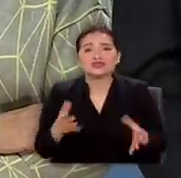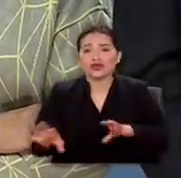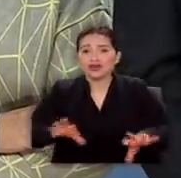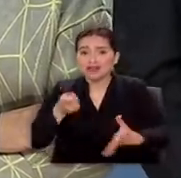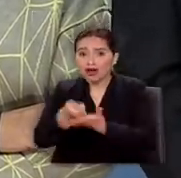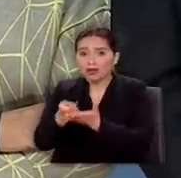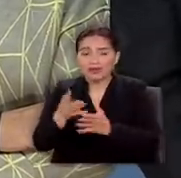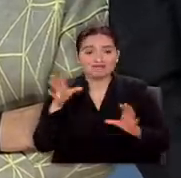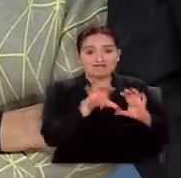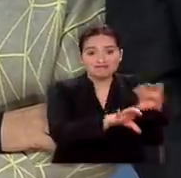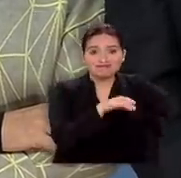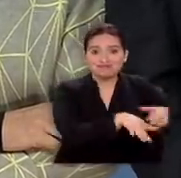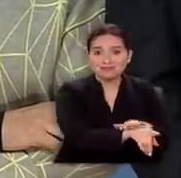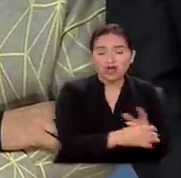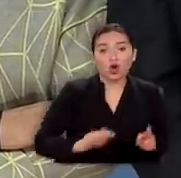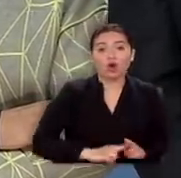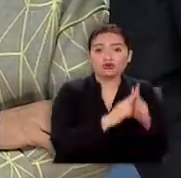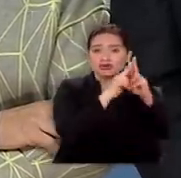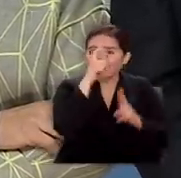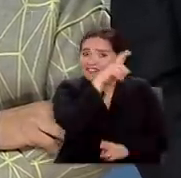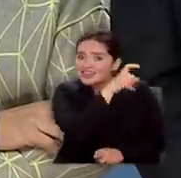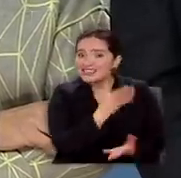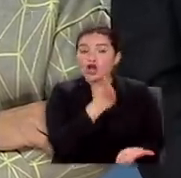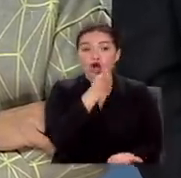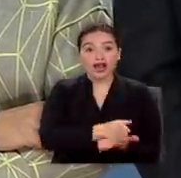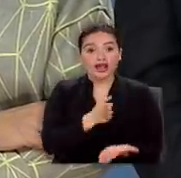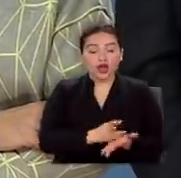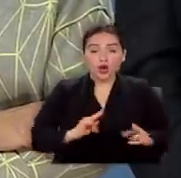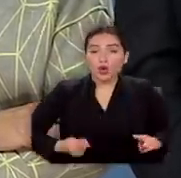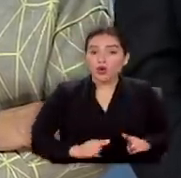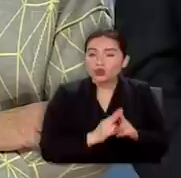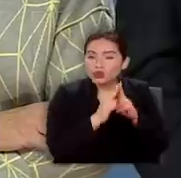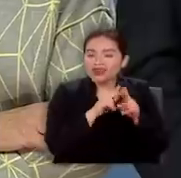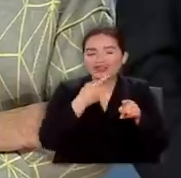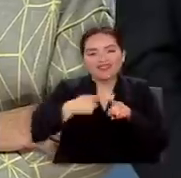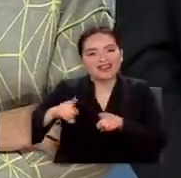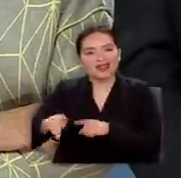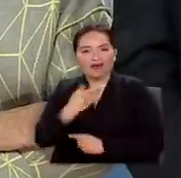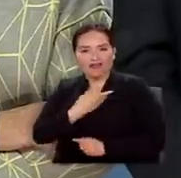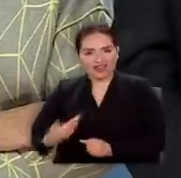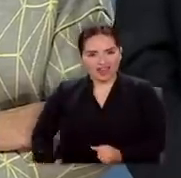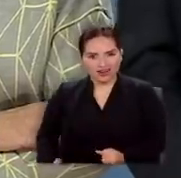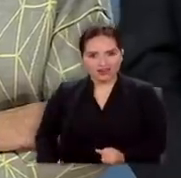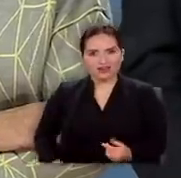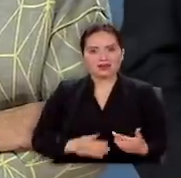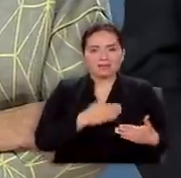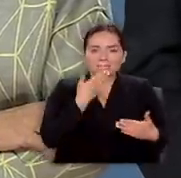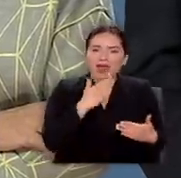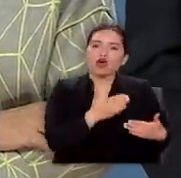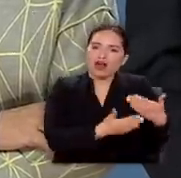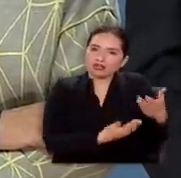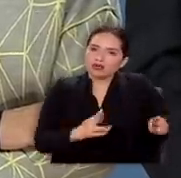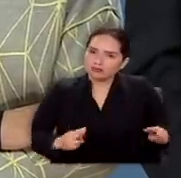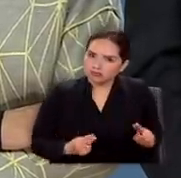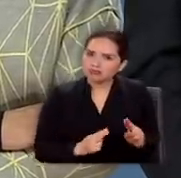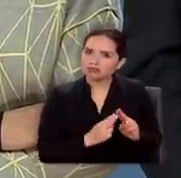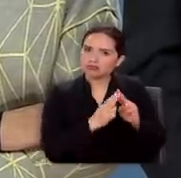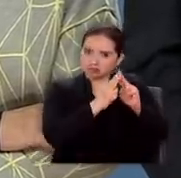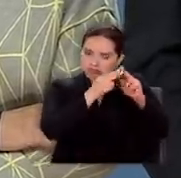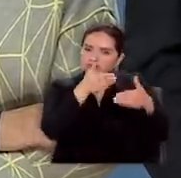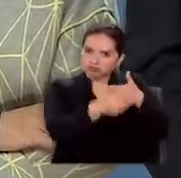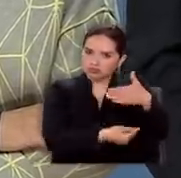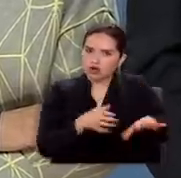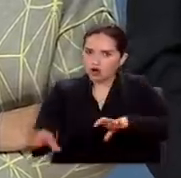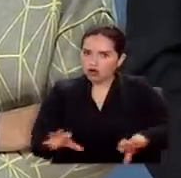y construir colegios que se han construido durante diversos gobiernos que se han ido mejorando en infraestructuras y en